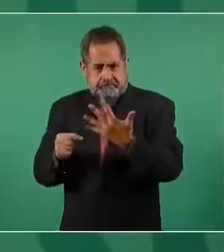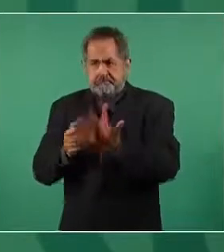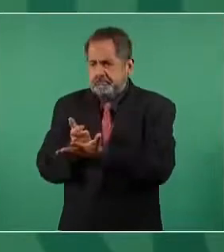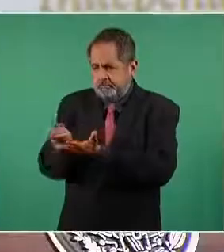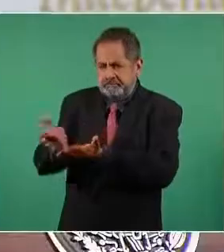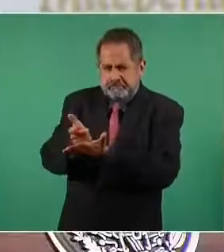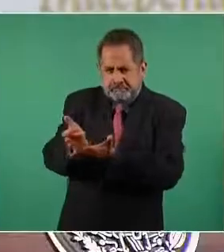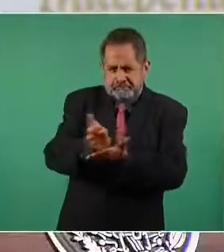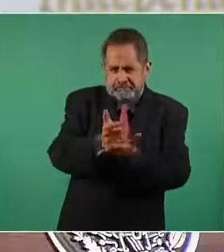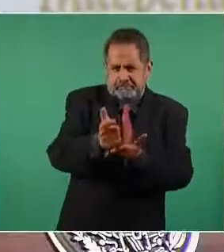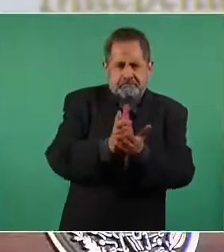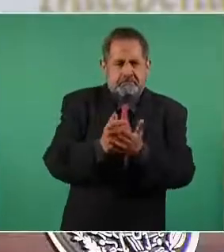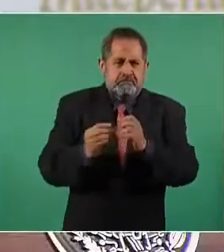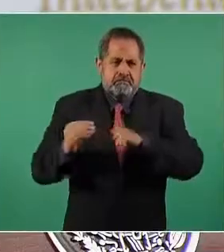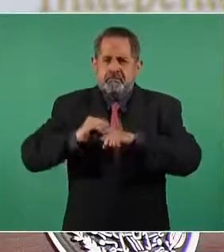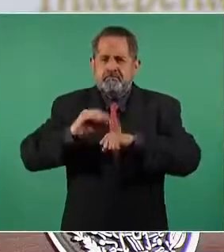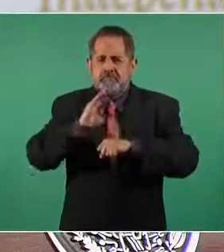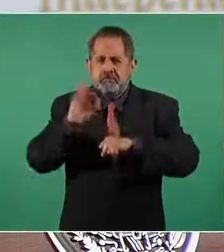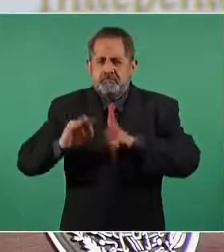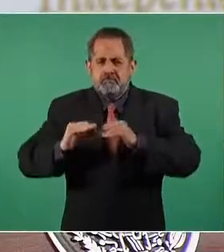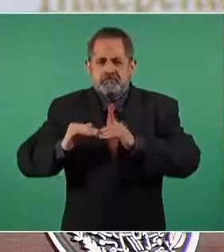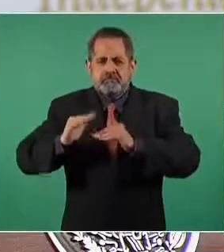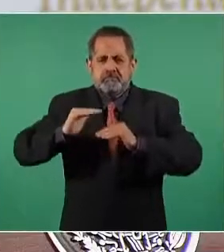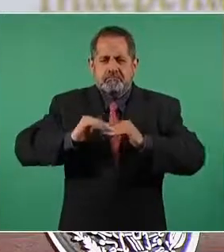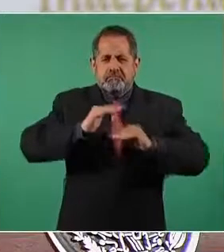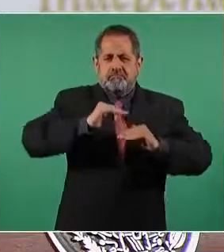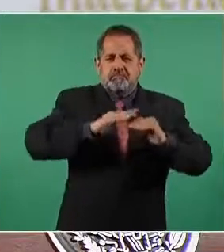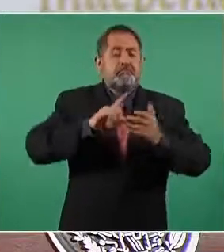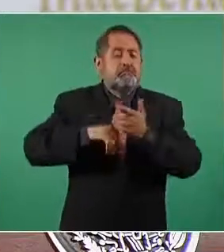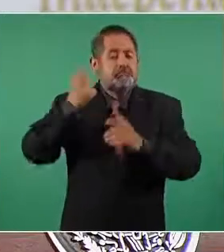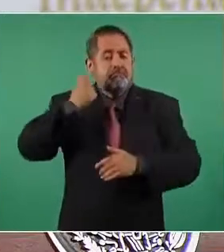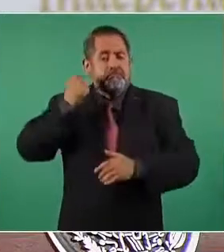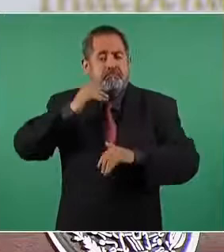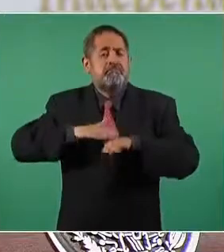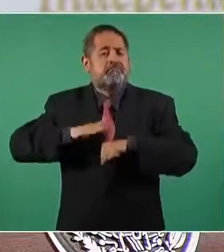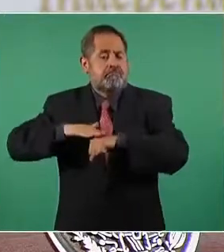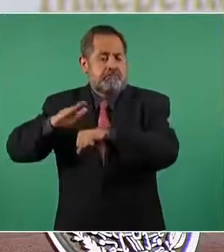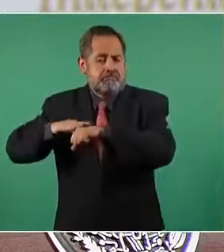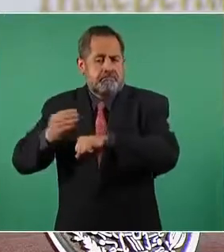considerando los aumentos a las pensiones,